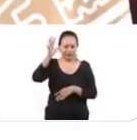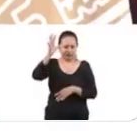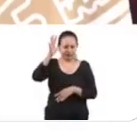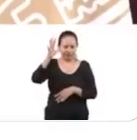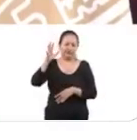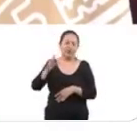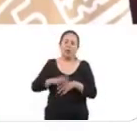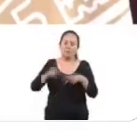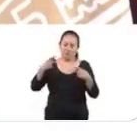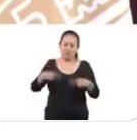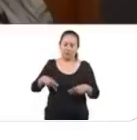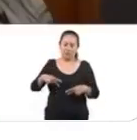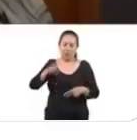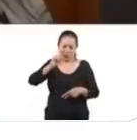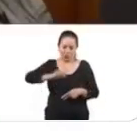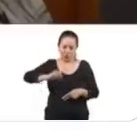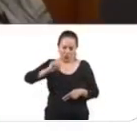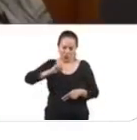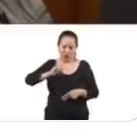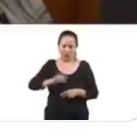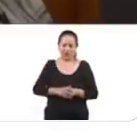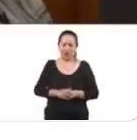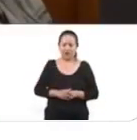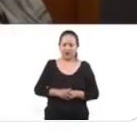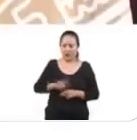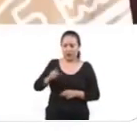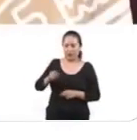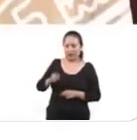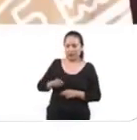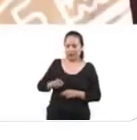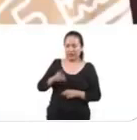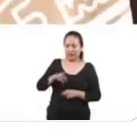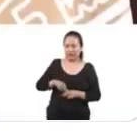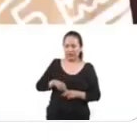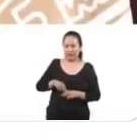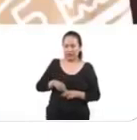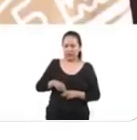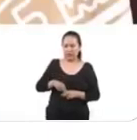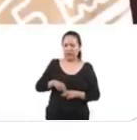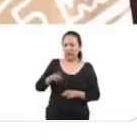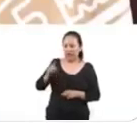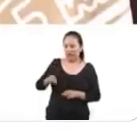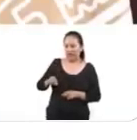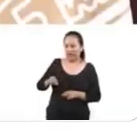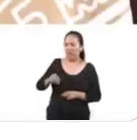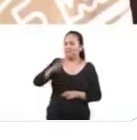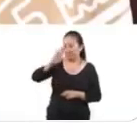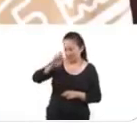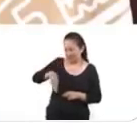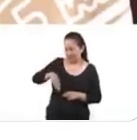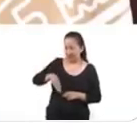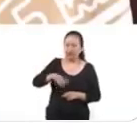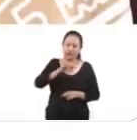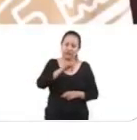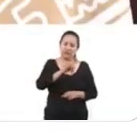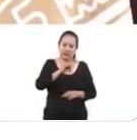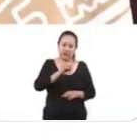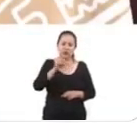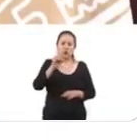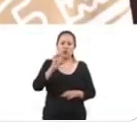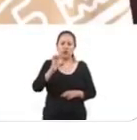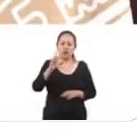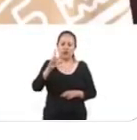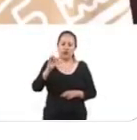servidora pública. ¿Comete un delito? Pues sí, una falta al reglamento, y pues hay que ver si hay un delito